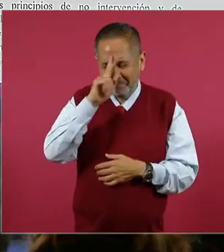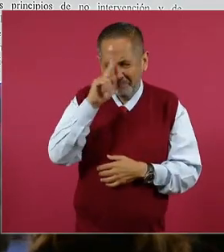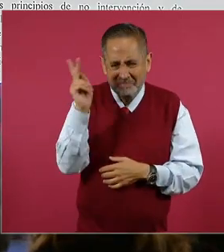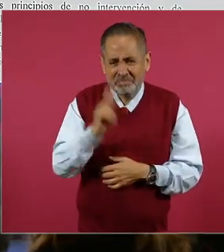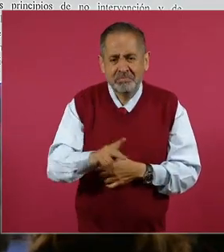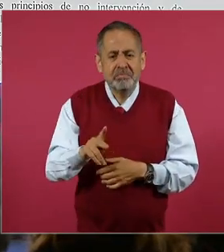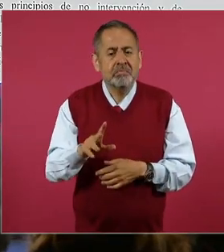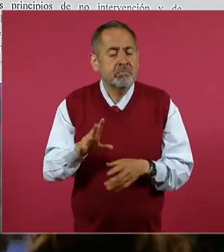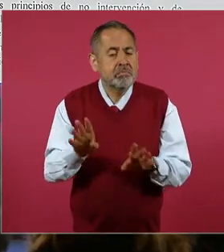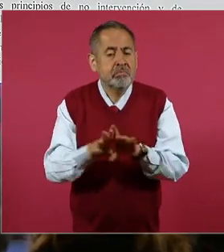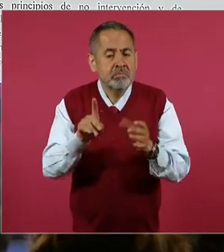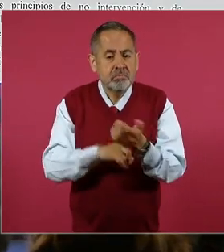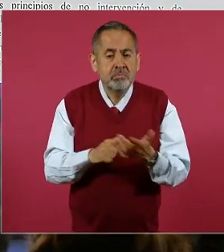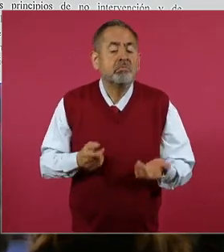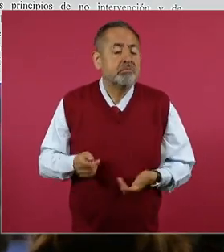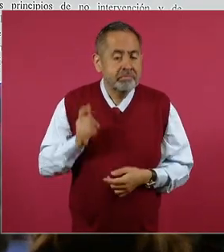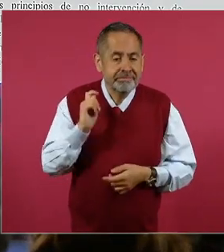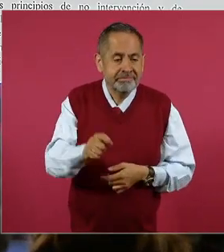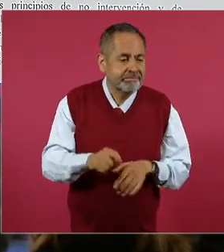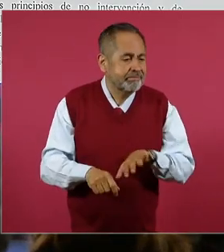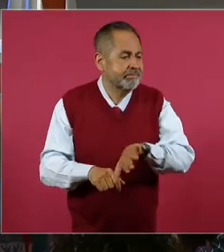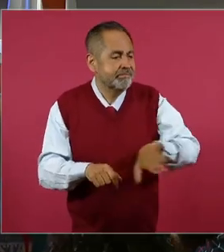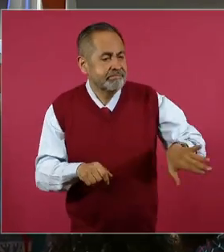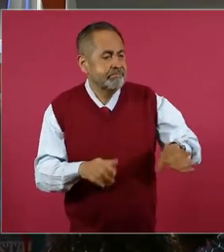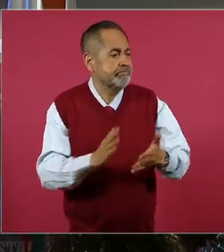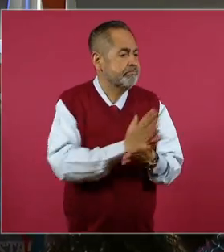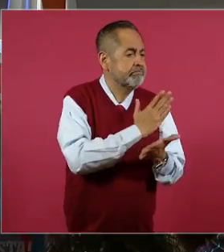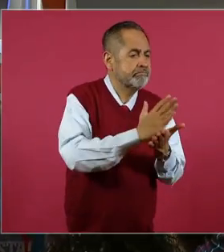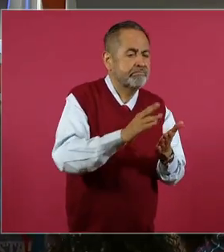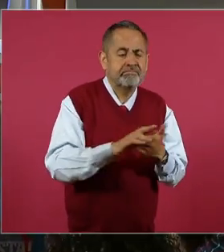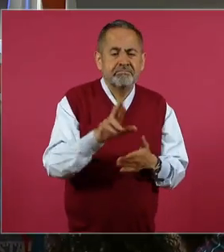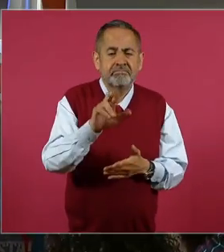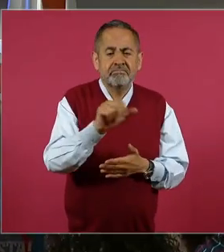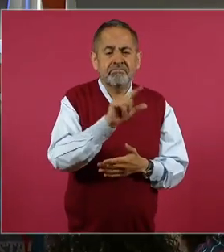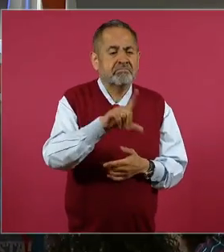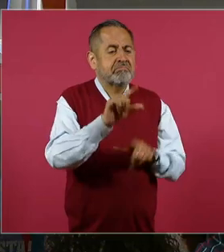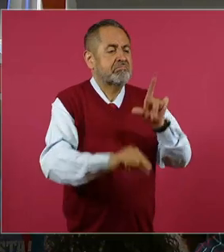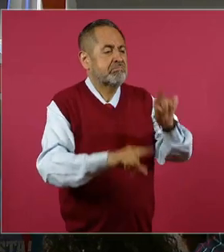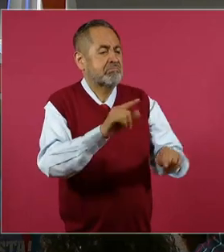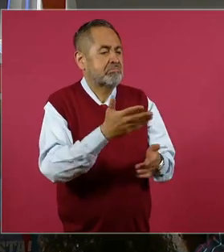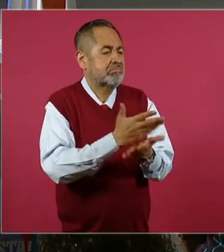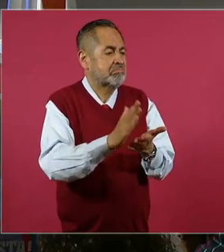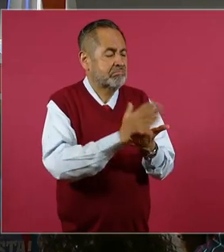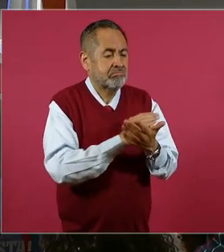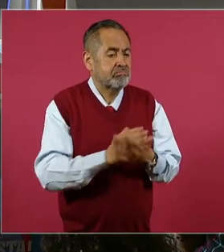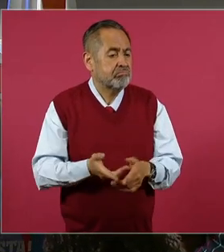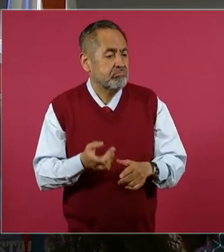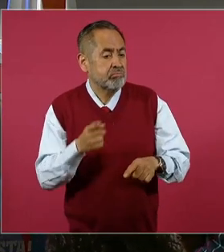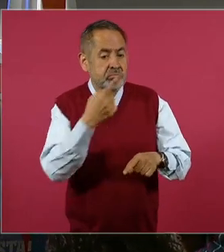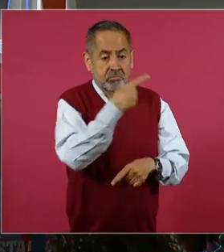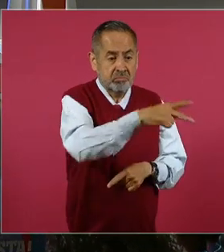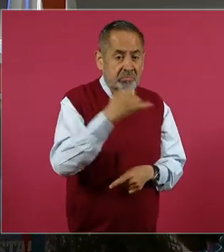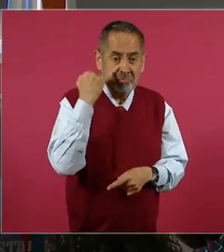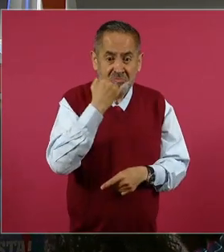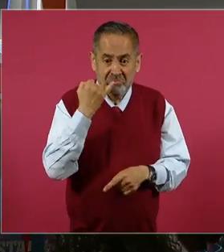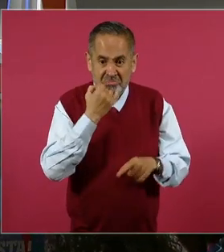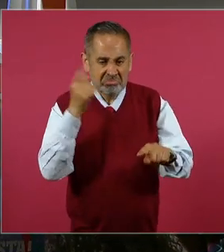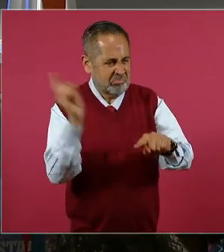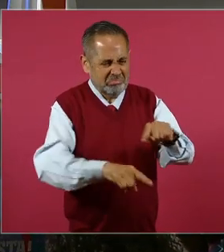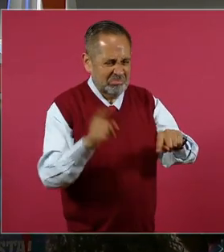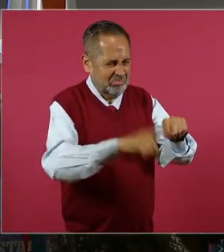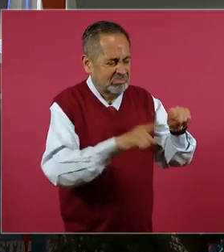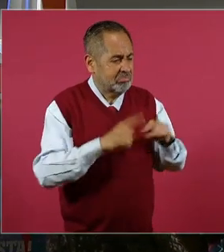social basado en la segregación de castas y razas. Se impuso la lengua castellana y se emprendió